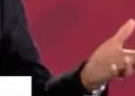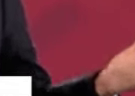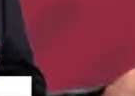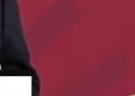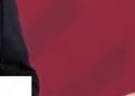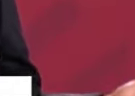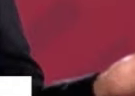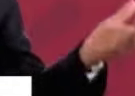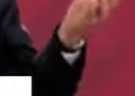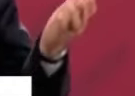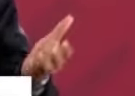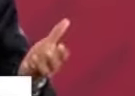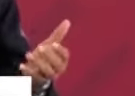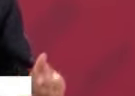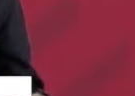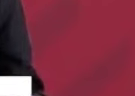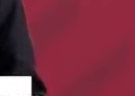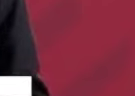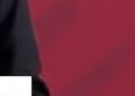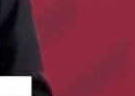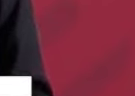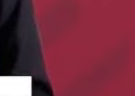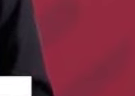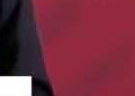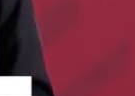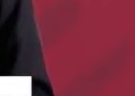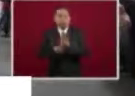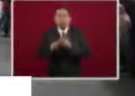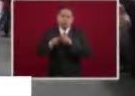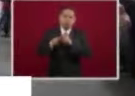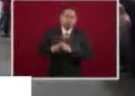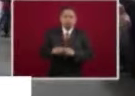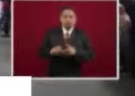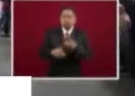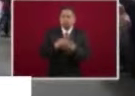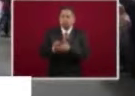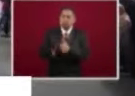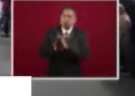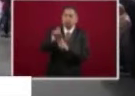se solicitará algún tipo de autorización. Autorización